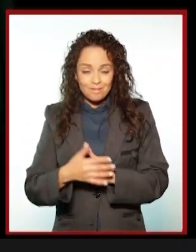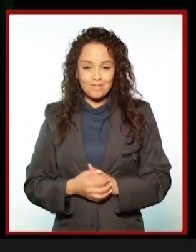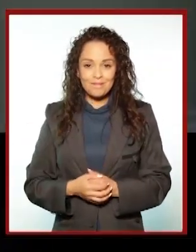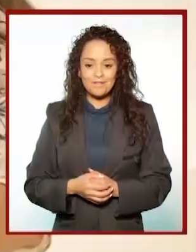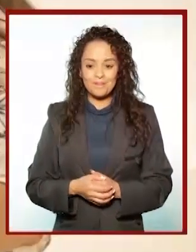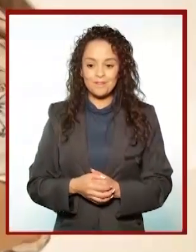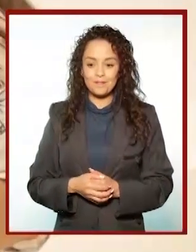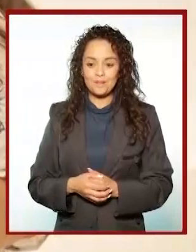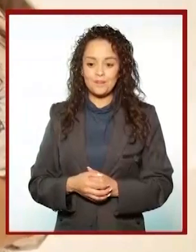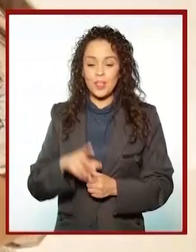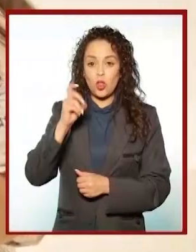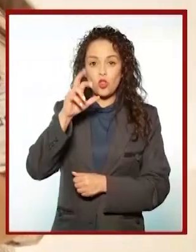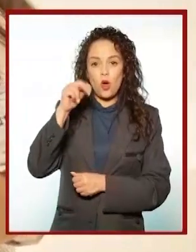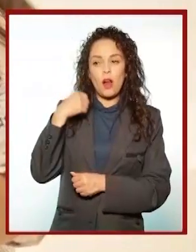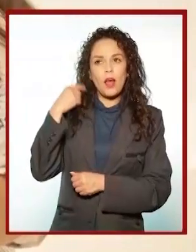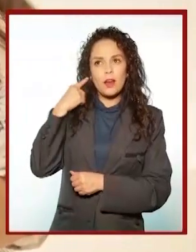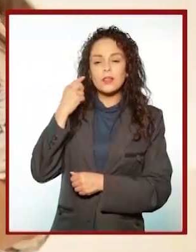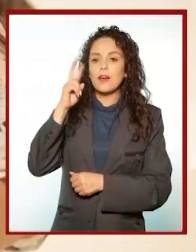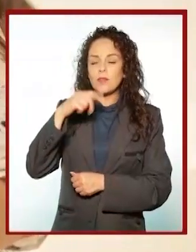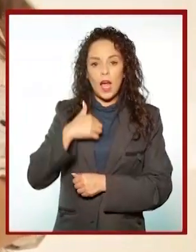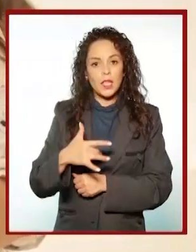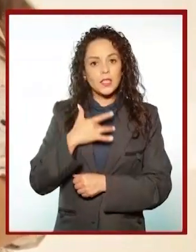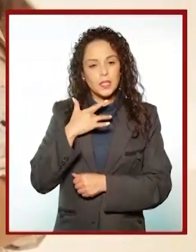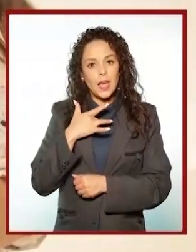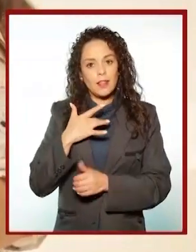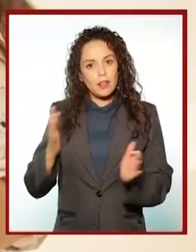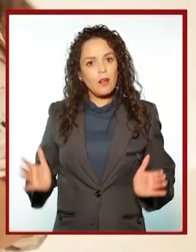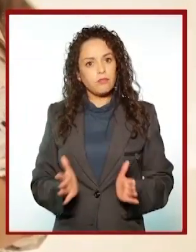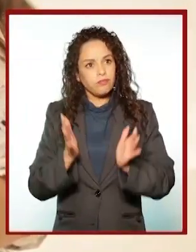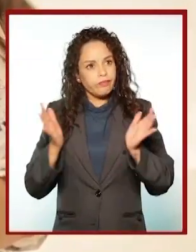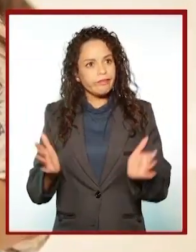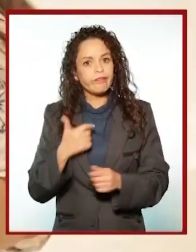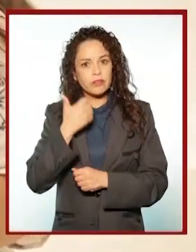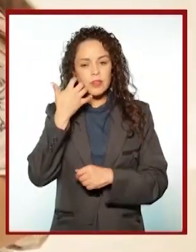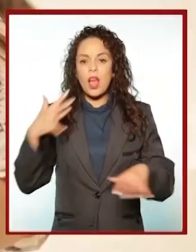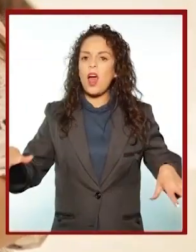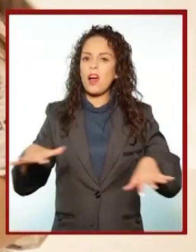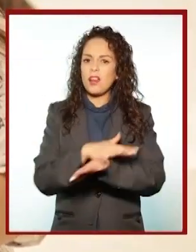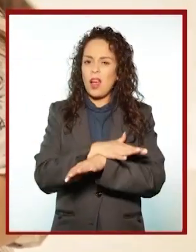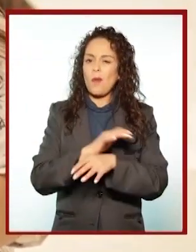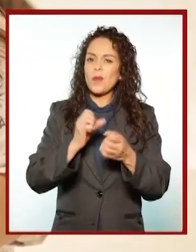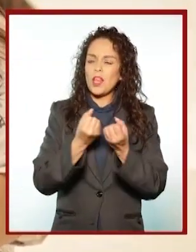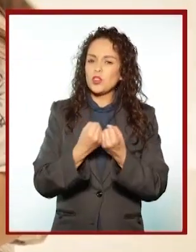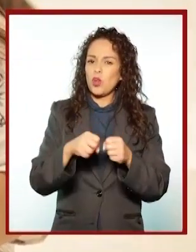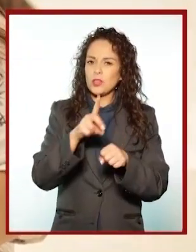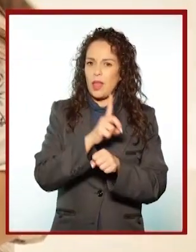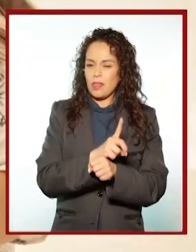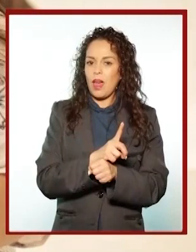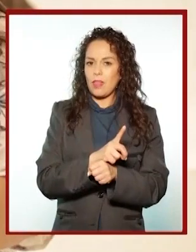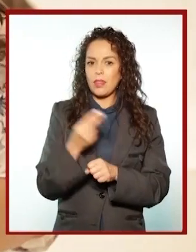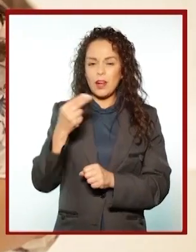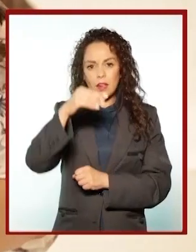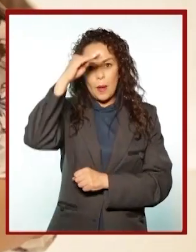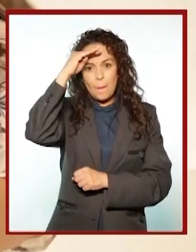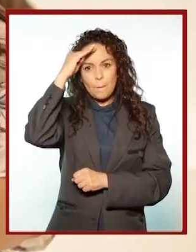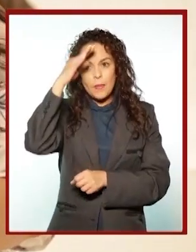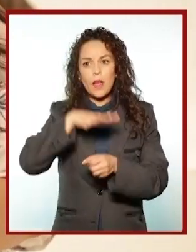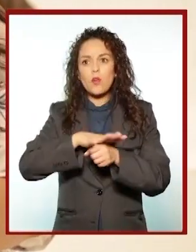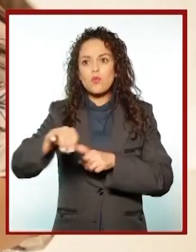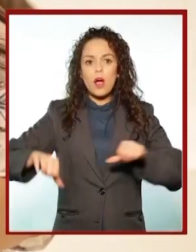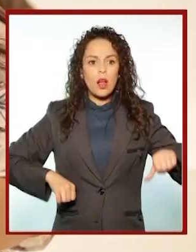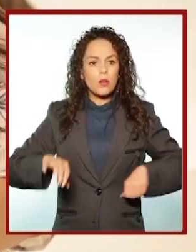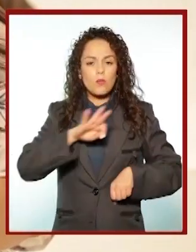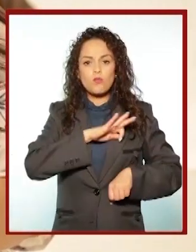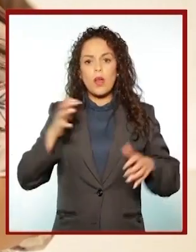bien. Escuchar a Dora nos ha motivado a participar en el cambio que queremos en nuestra sociedad. Pensemos en acciones